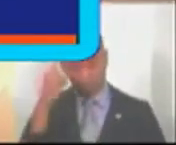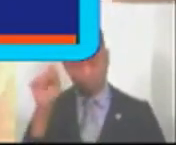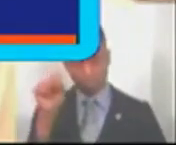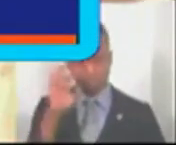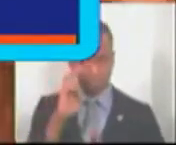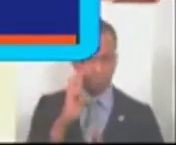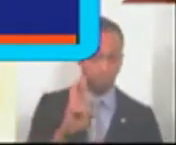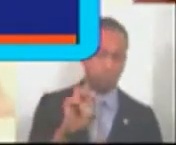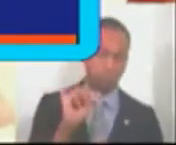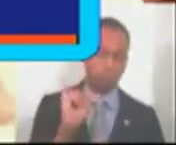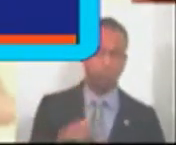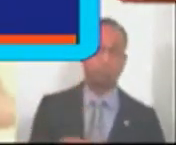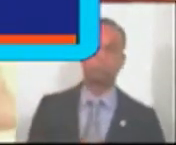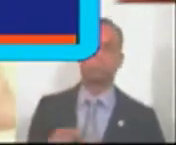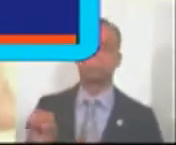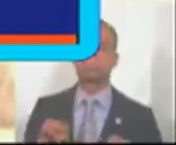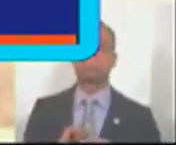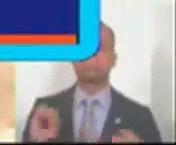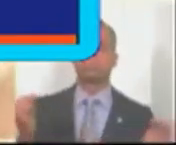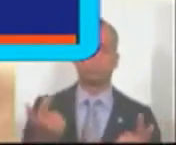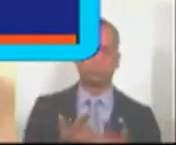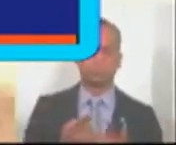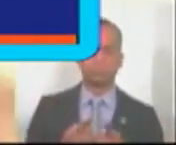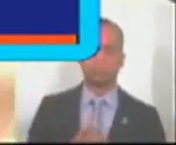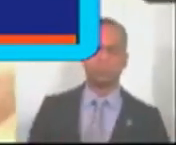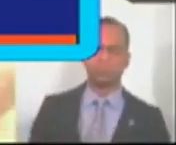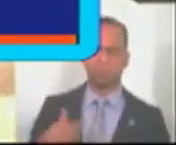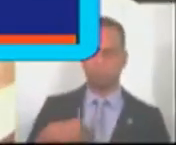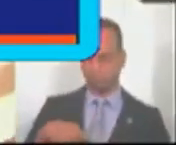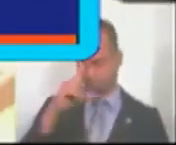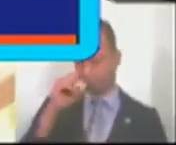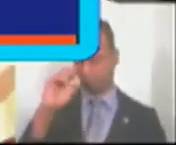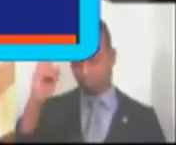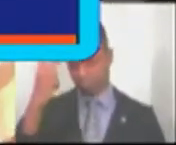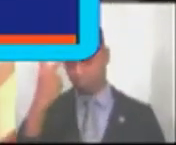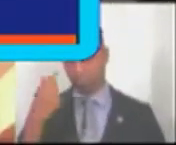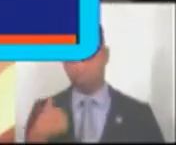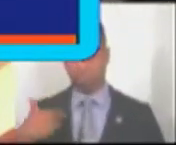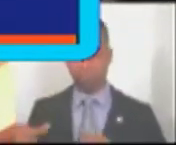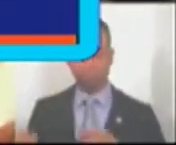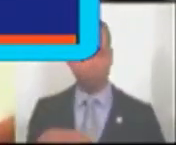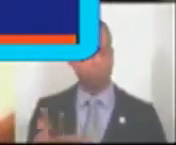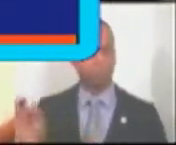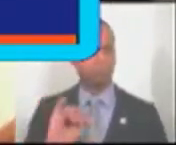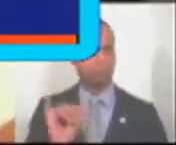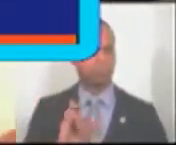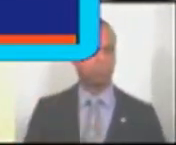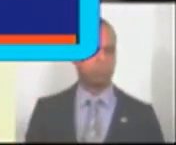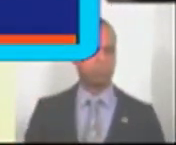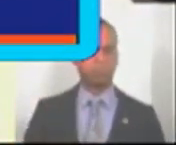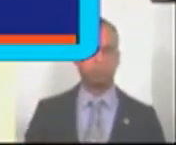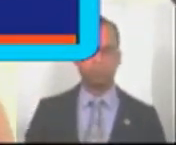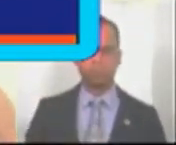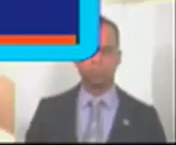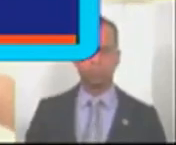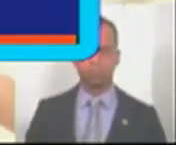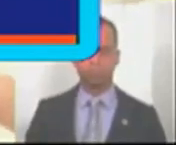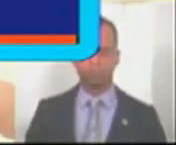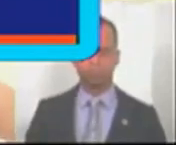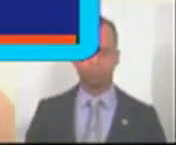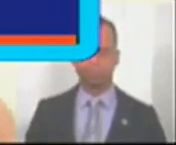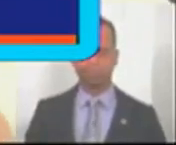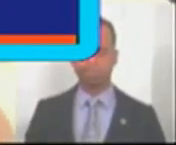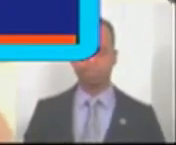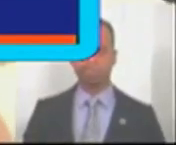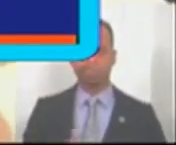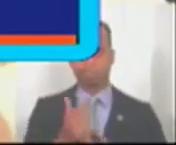eso, con la sociedad. Pero me preocupa de la política, de la que yo he hecho también, querido profesor, que uno hace